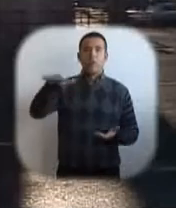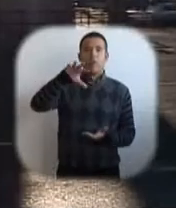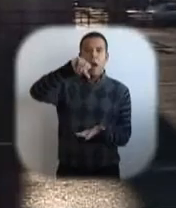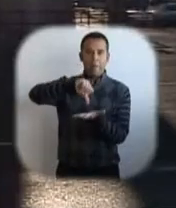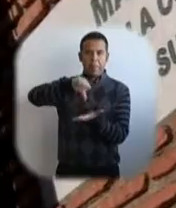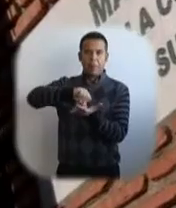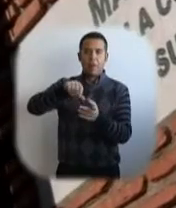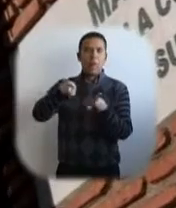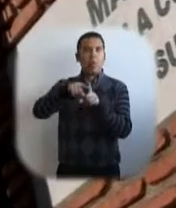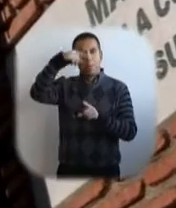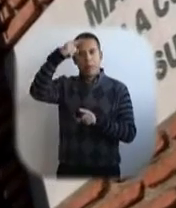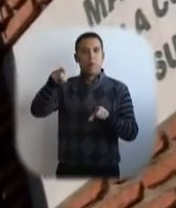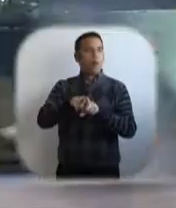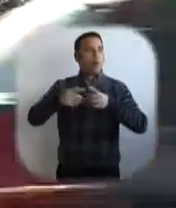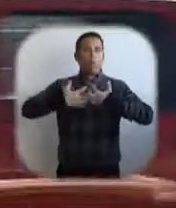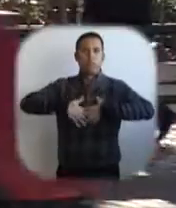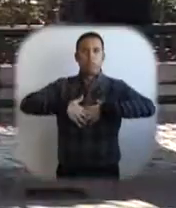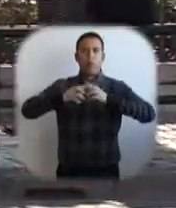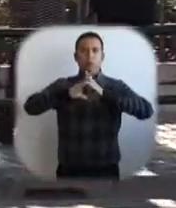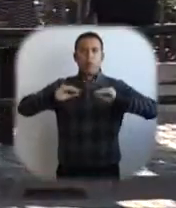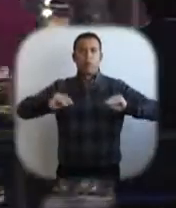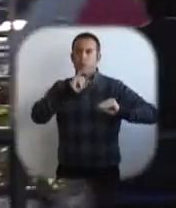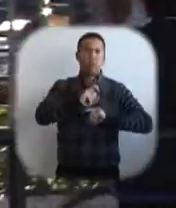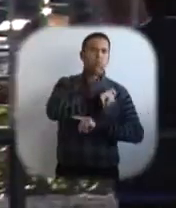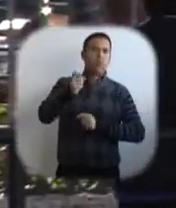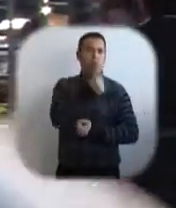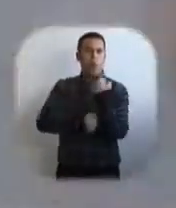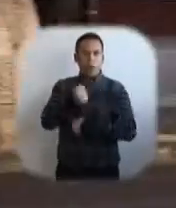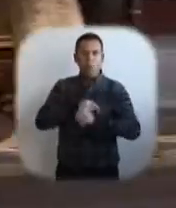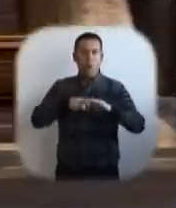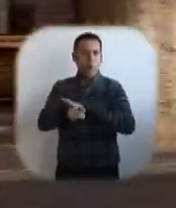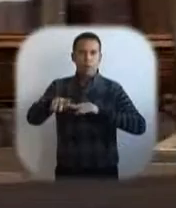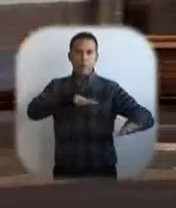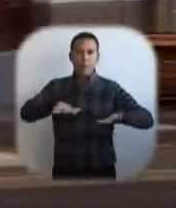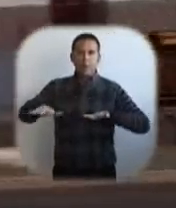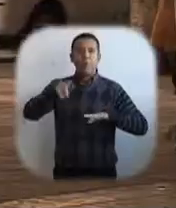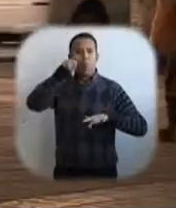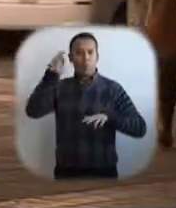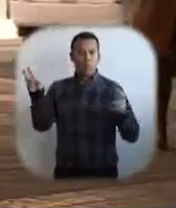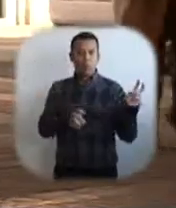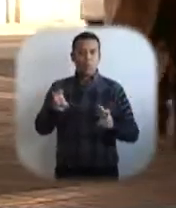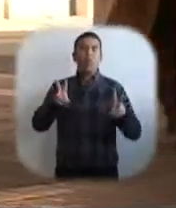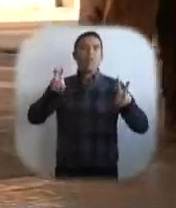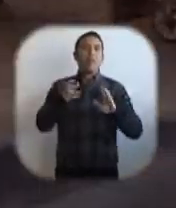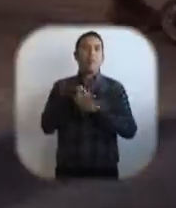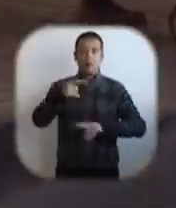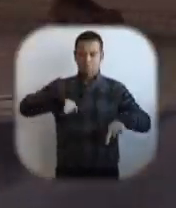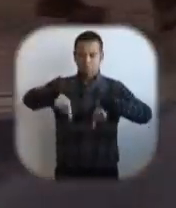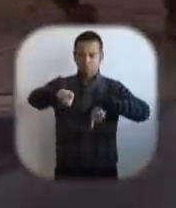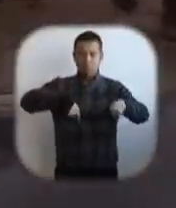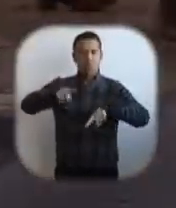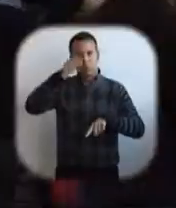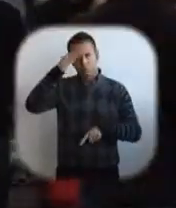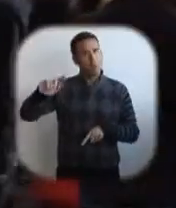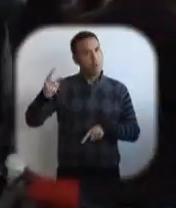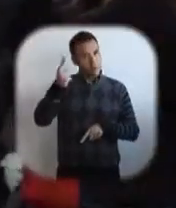En una capital como Málaga, motor económico de Andalucía y receptora de millones de turistas, la movilidad es un factor clave debido